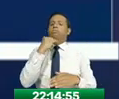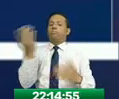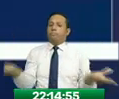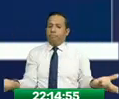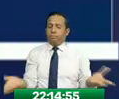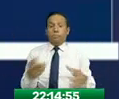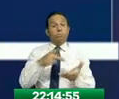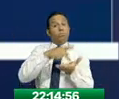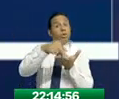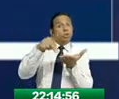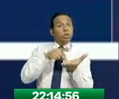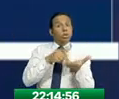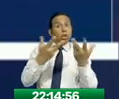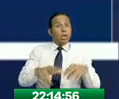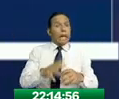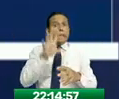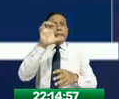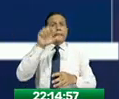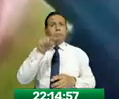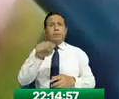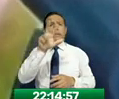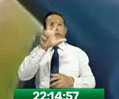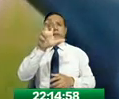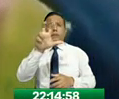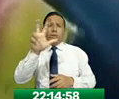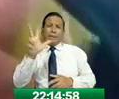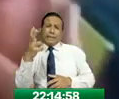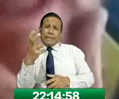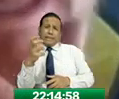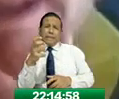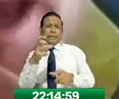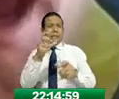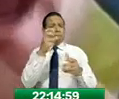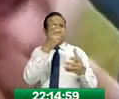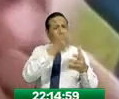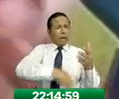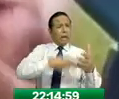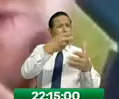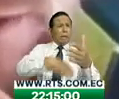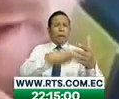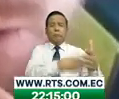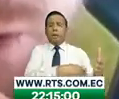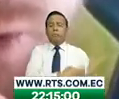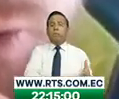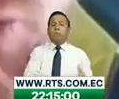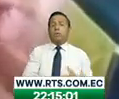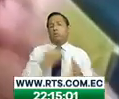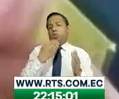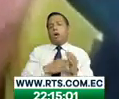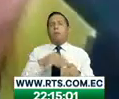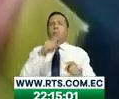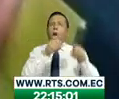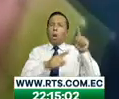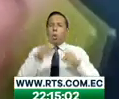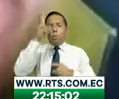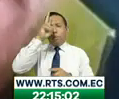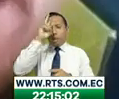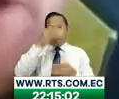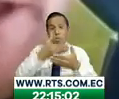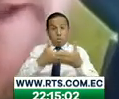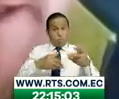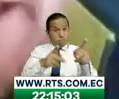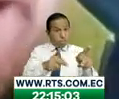emitido 15.313 citaciones. En estas citaciones está el mal uso de salvoconducto, está